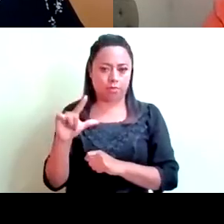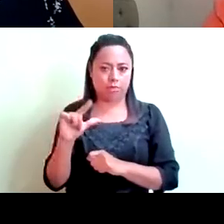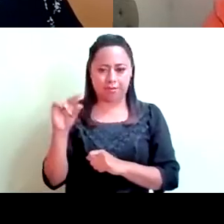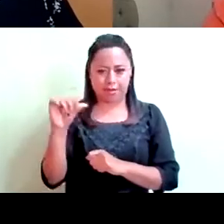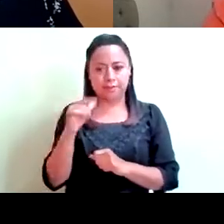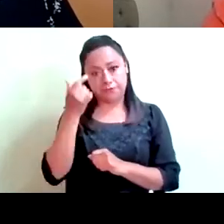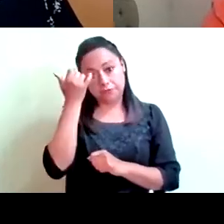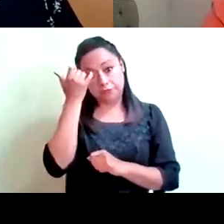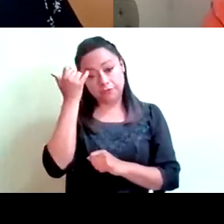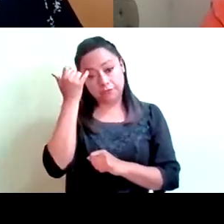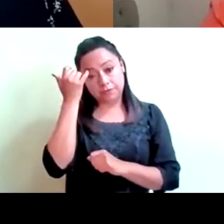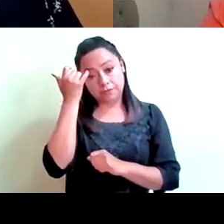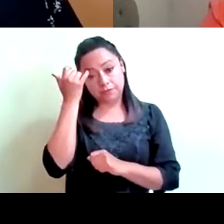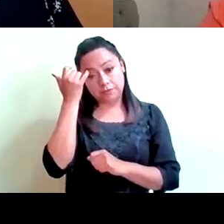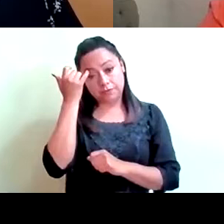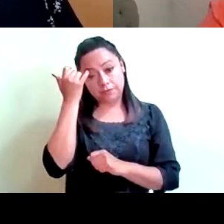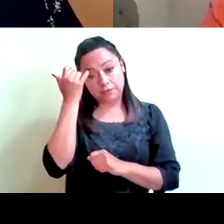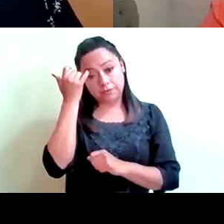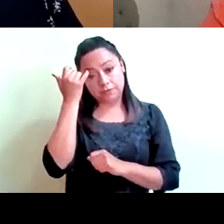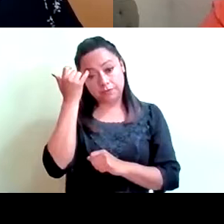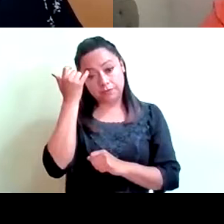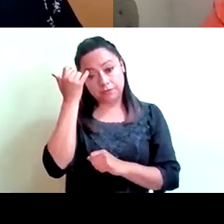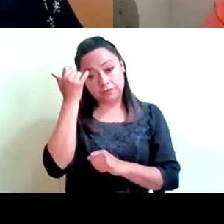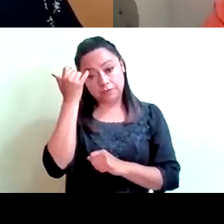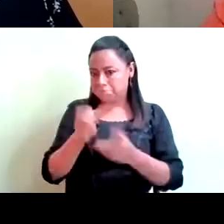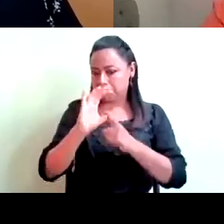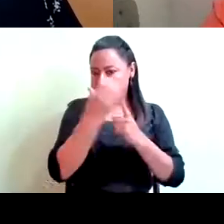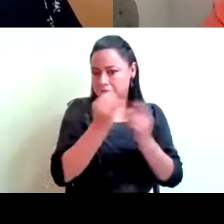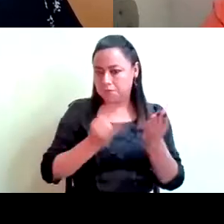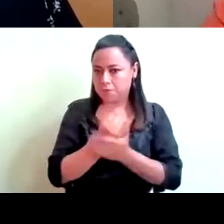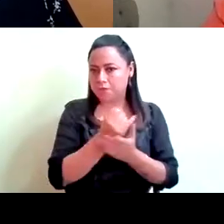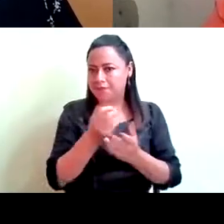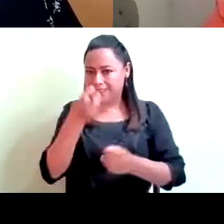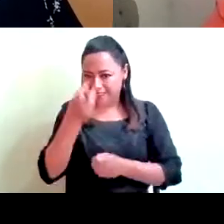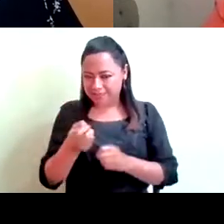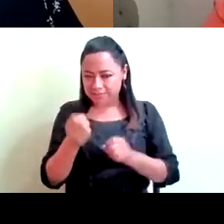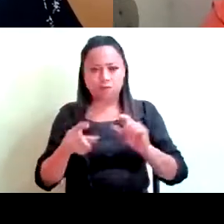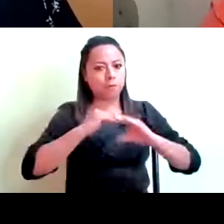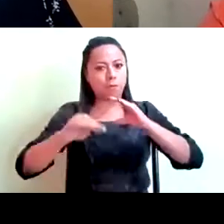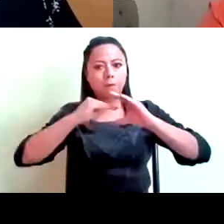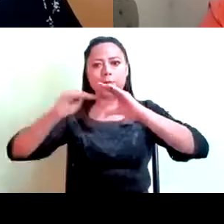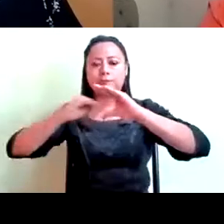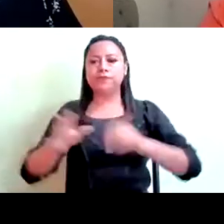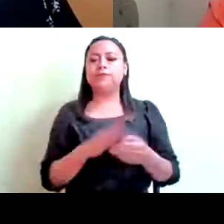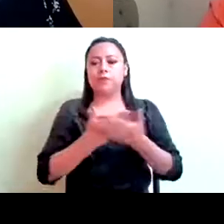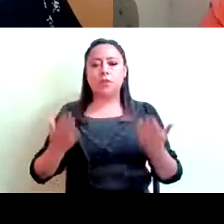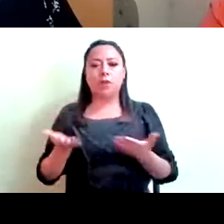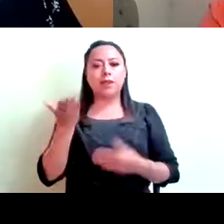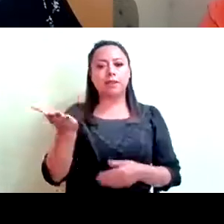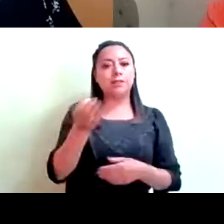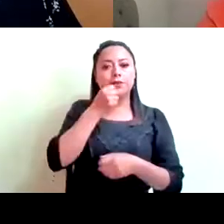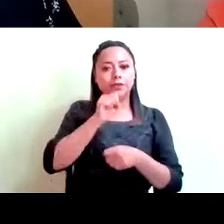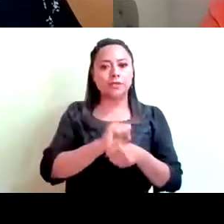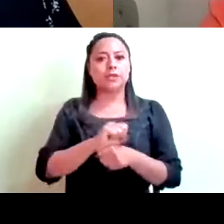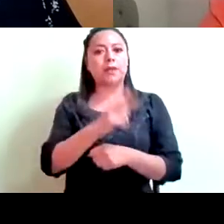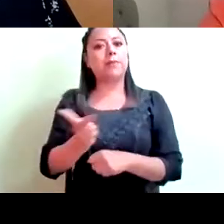hizo entrega del dictamen referido, solicito a la Secretaría consulte a las diputadas y diputados si